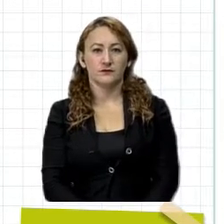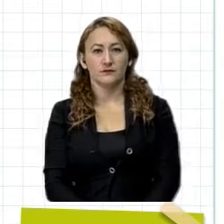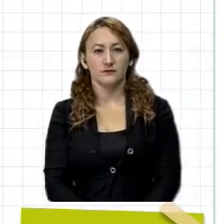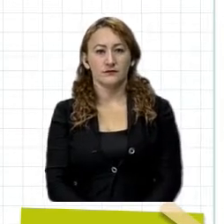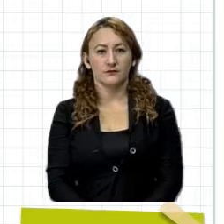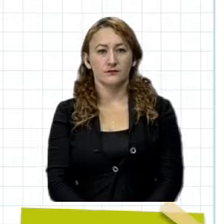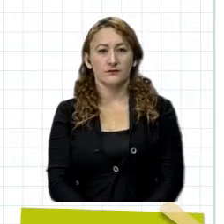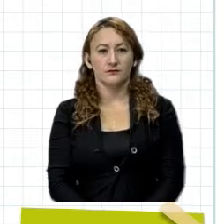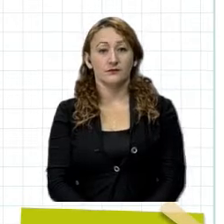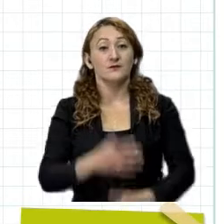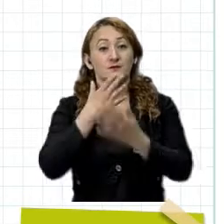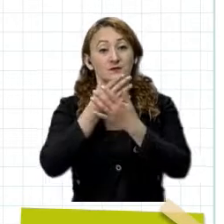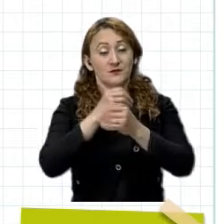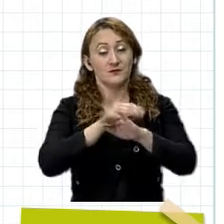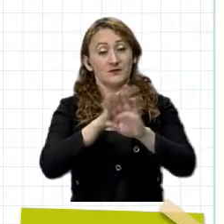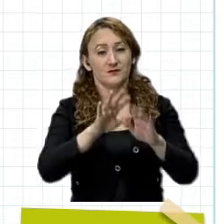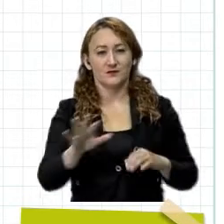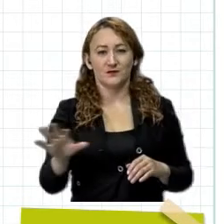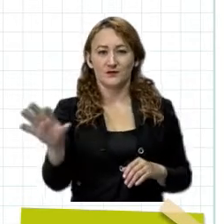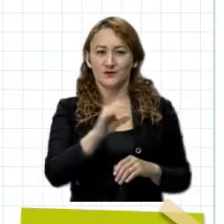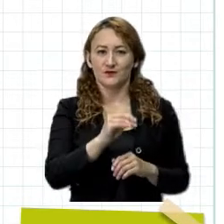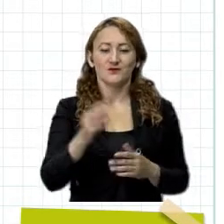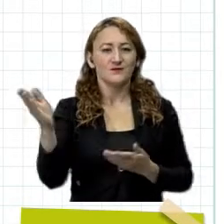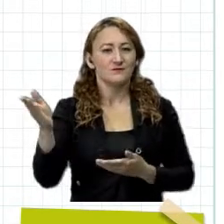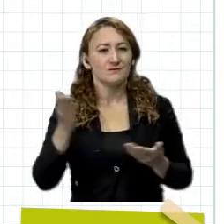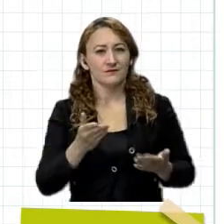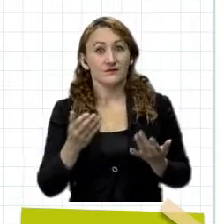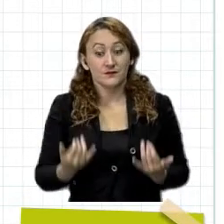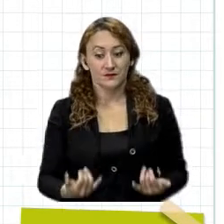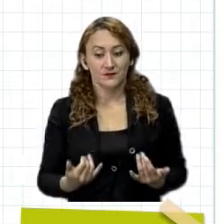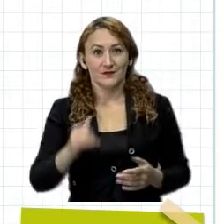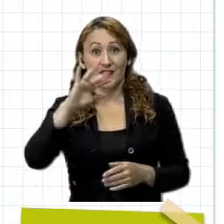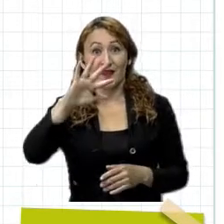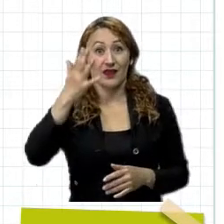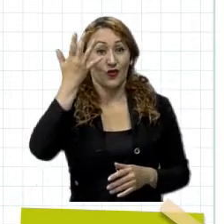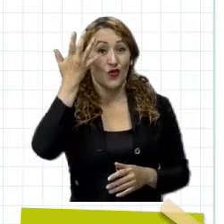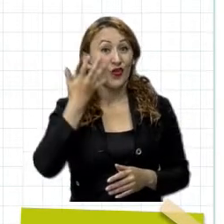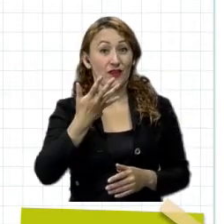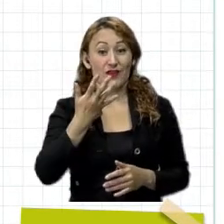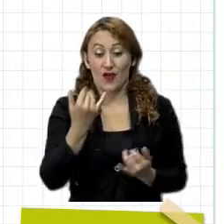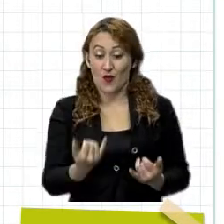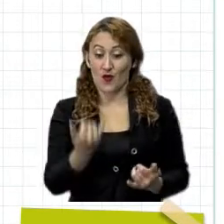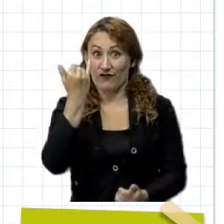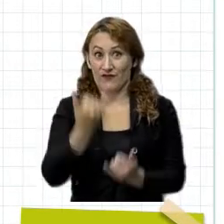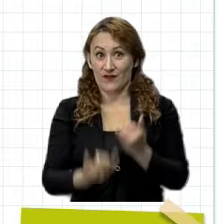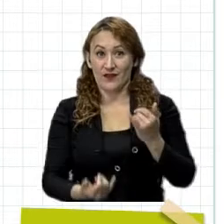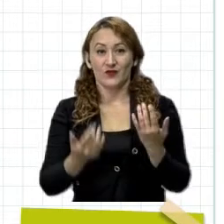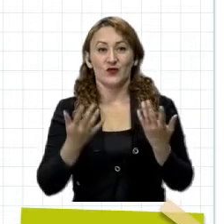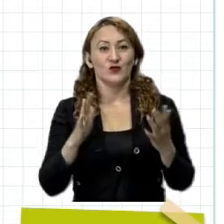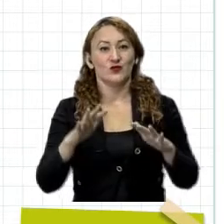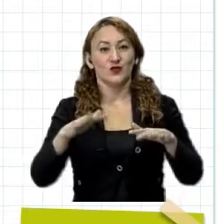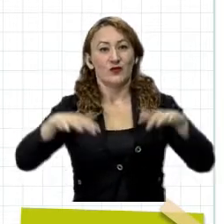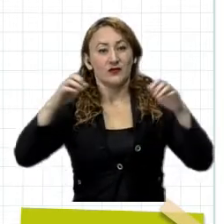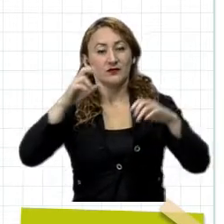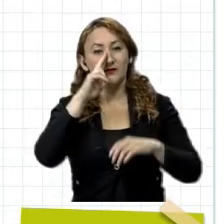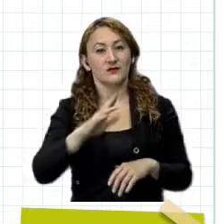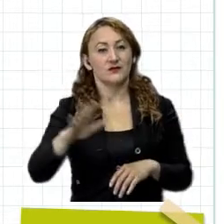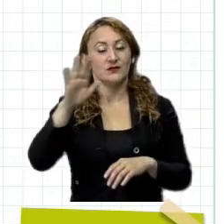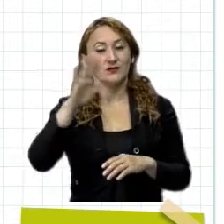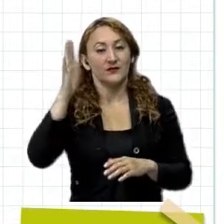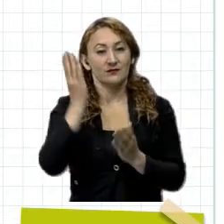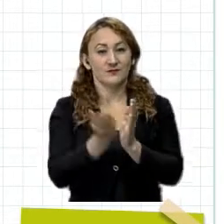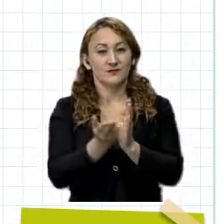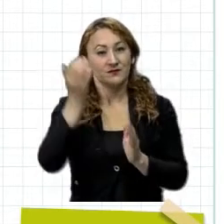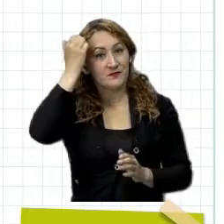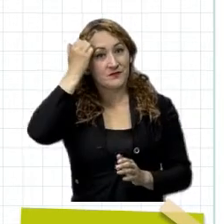Bueno, muy buenos días para todos. Bienvenidos a este 5º día, día final de nuestro Congreso Nacional de Educación y Pedagogía